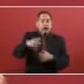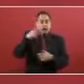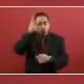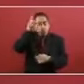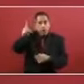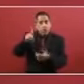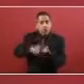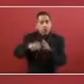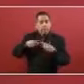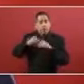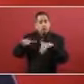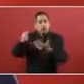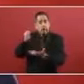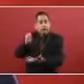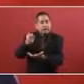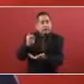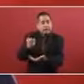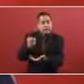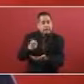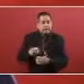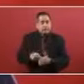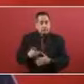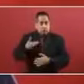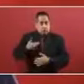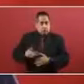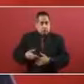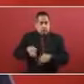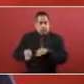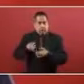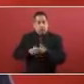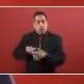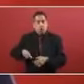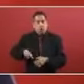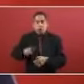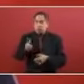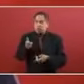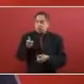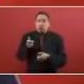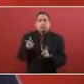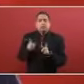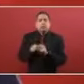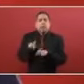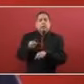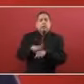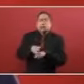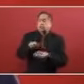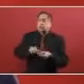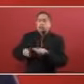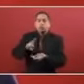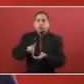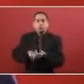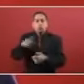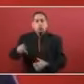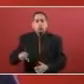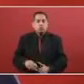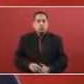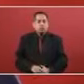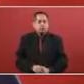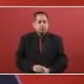de todos, que el servidor es simplemente administrador de los bienes del pueblo.